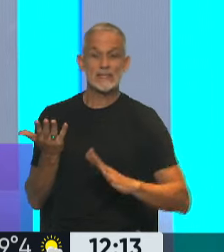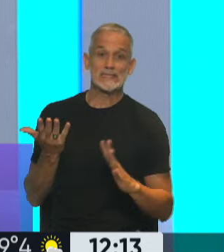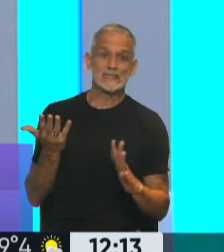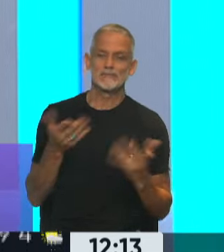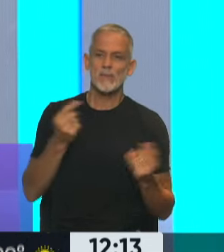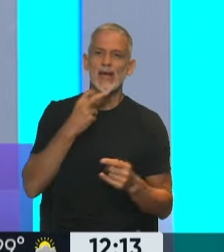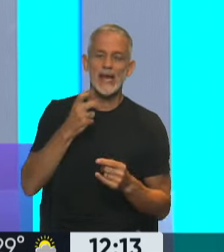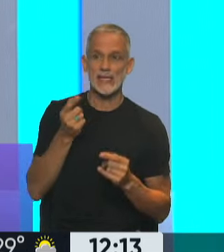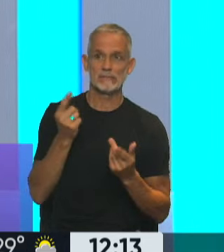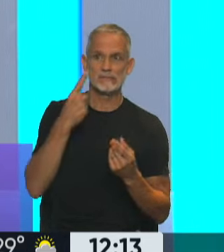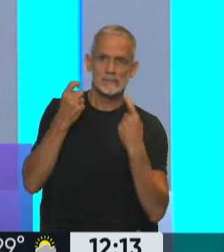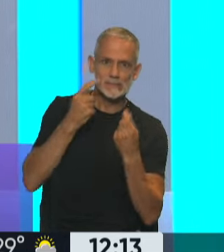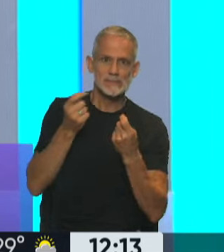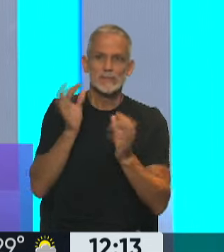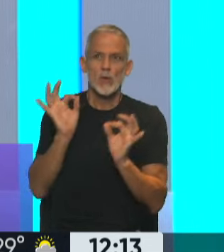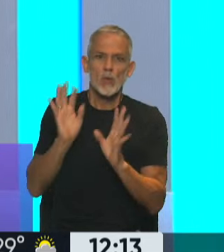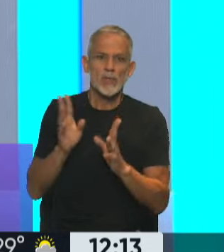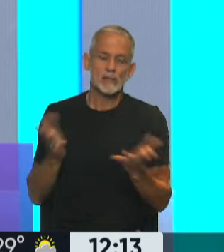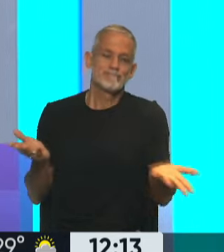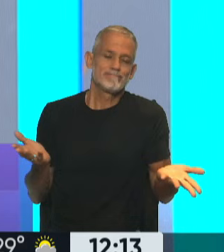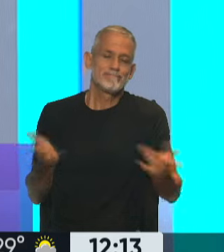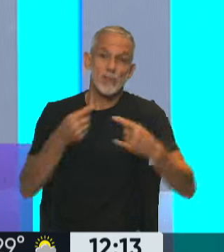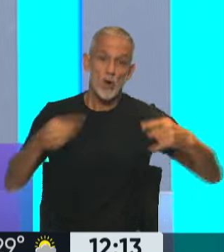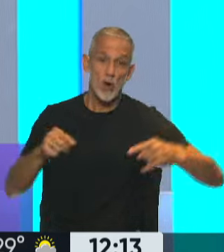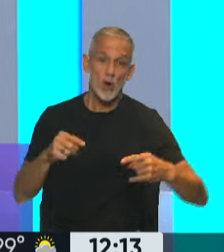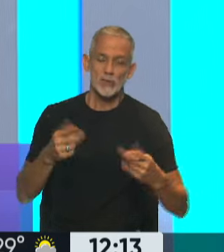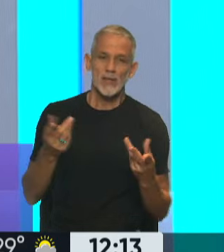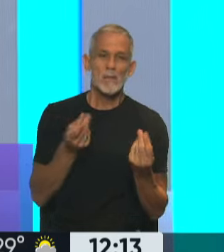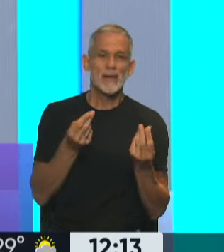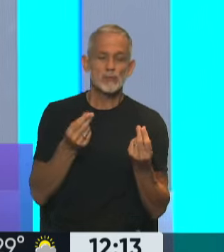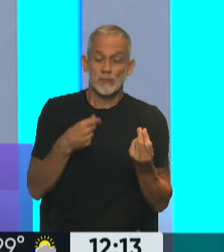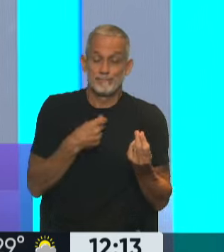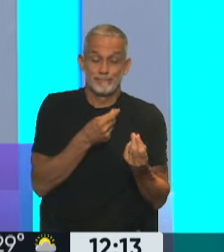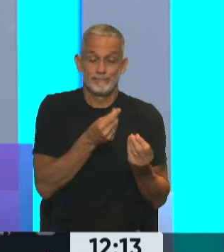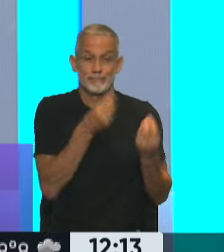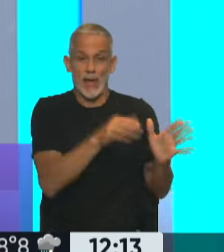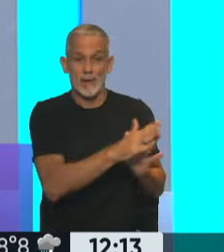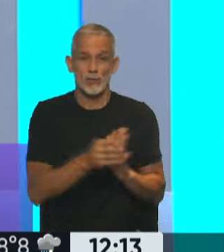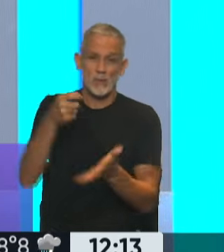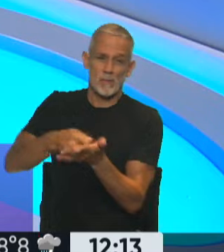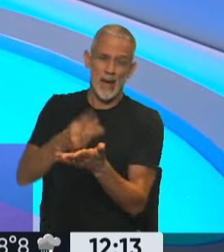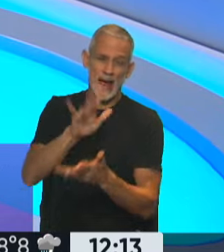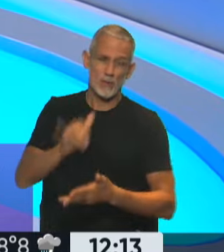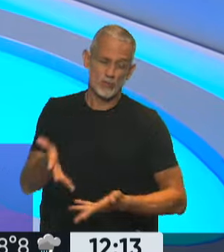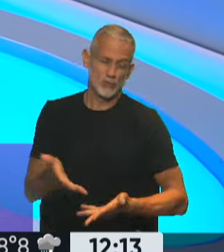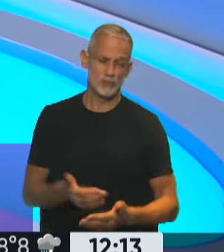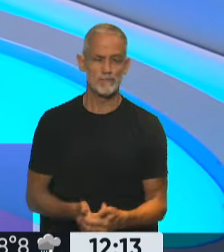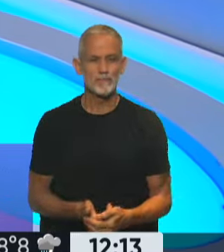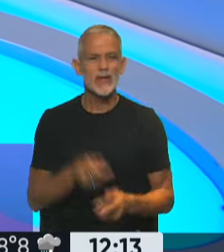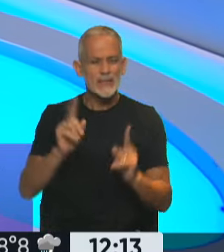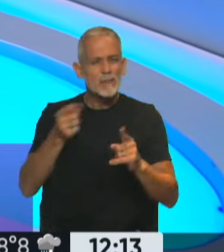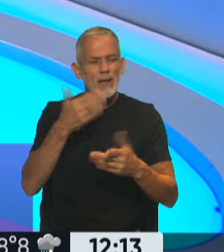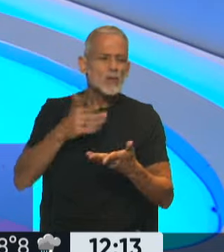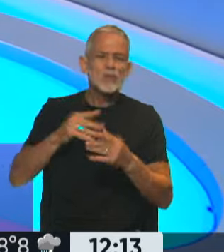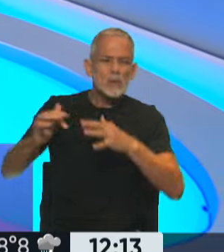la energía y renunciar a muchas cosas de su presupuesto para poder pagarla, ¿no? Se hablaba también de un tope,